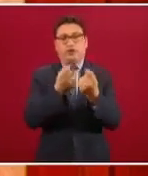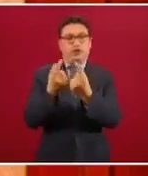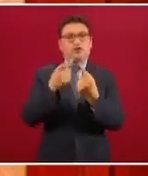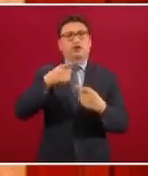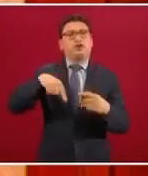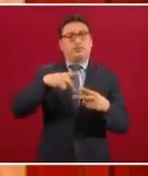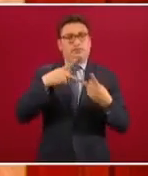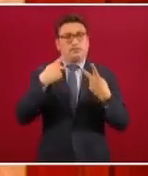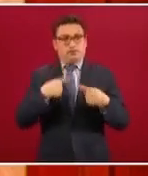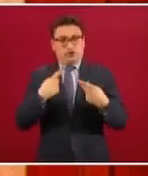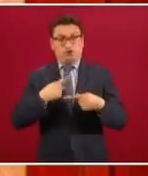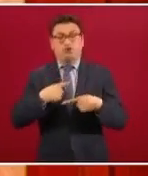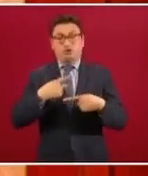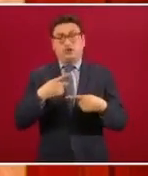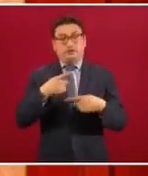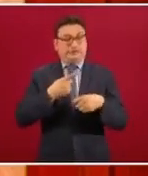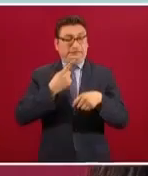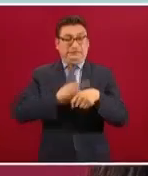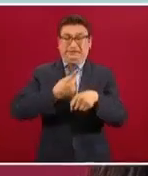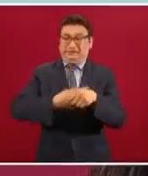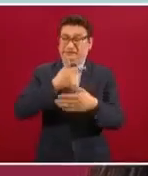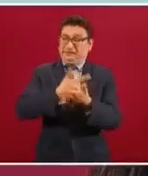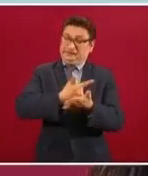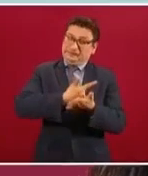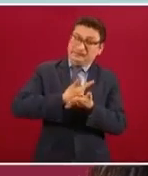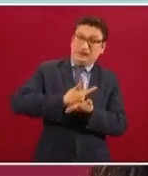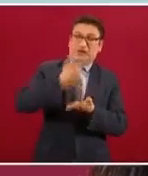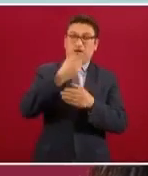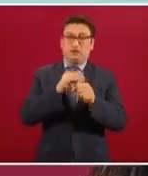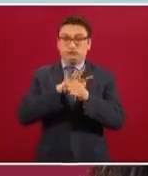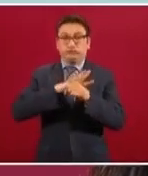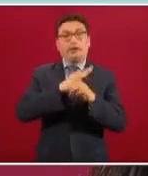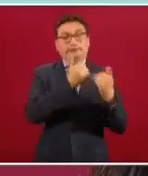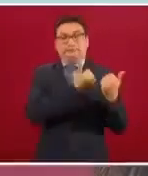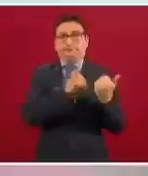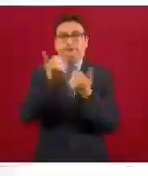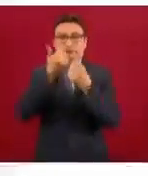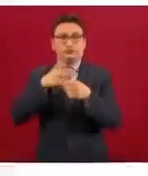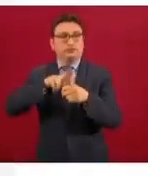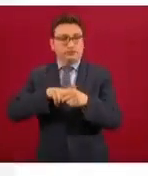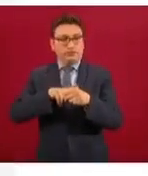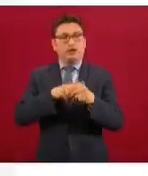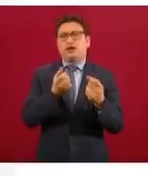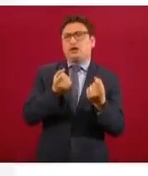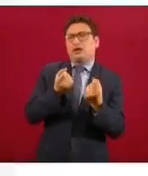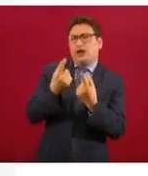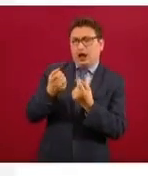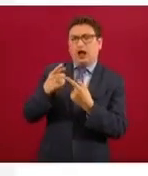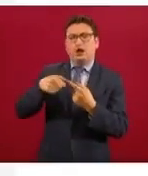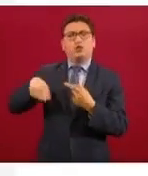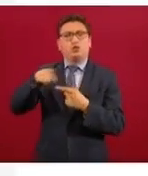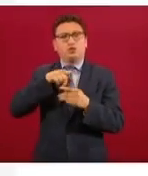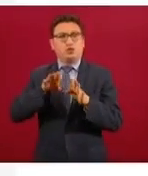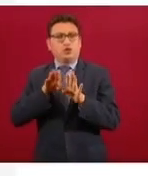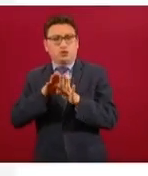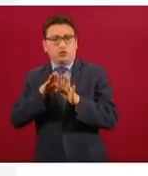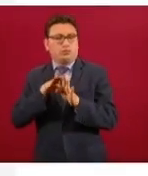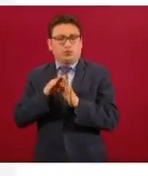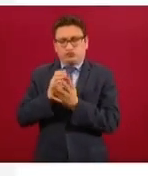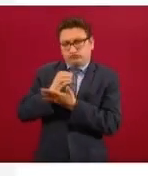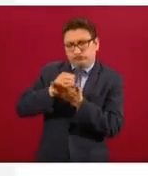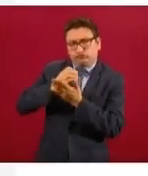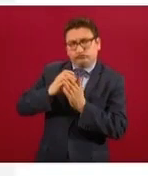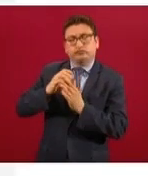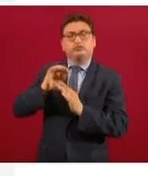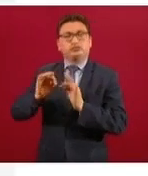tienen suficiente gravedad de la enfermedad para necesitar hospitalizarse, y aquellas que se han tratado en forma ambulatoria, de hecho se